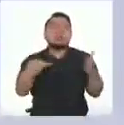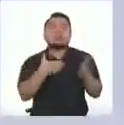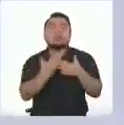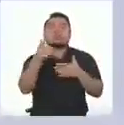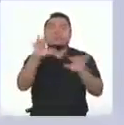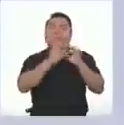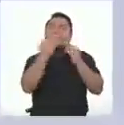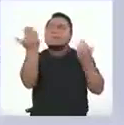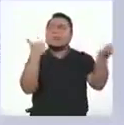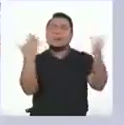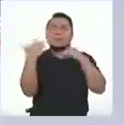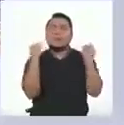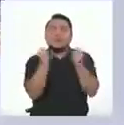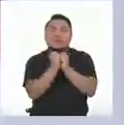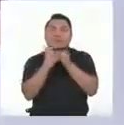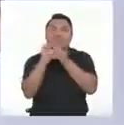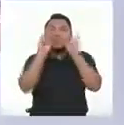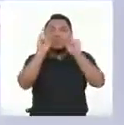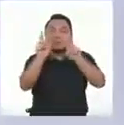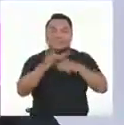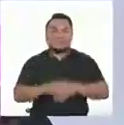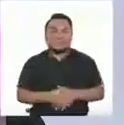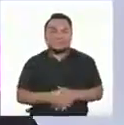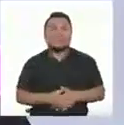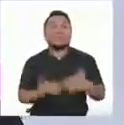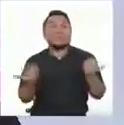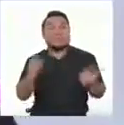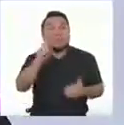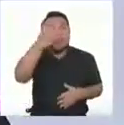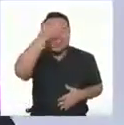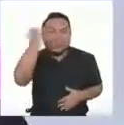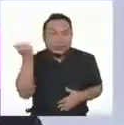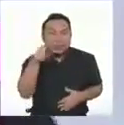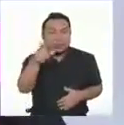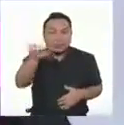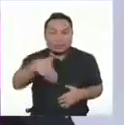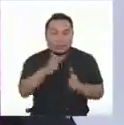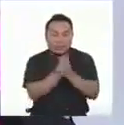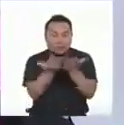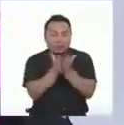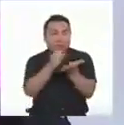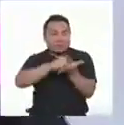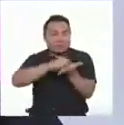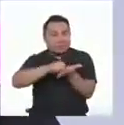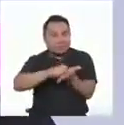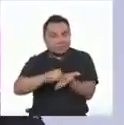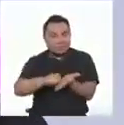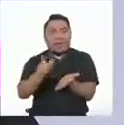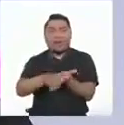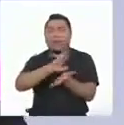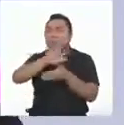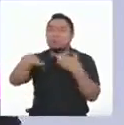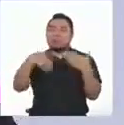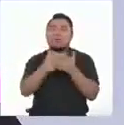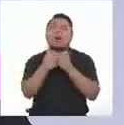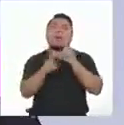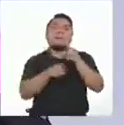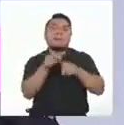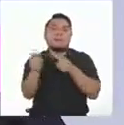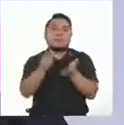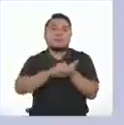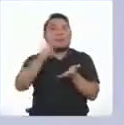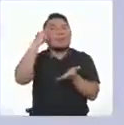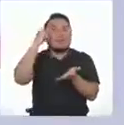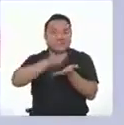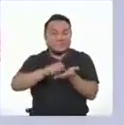aquel que esté en casa y se una hoy día con nosotros. Ah, eso sí, no se olviden de traer su cuaderno y hojas para tomar notas y apuntar todas las preguntas que se